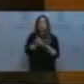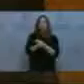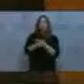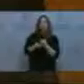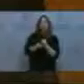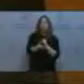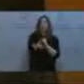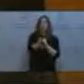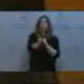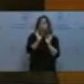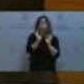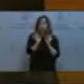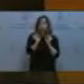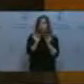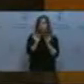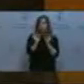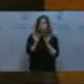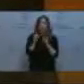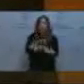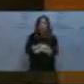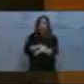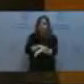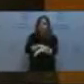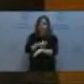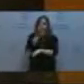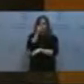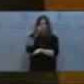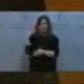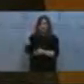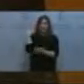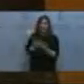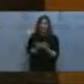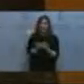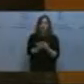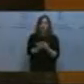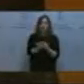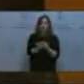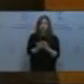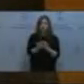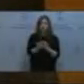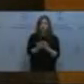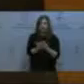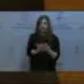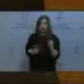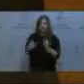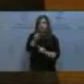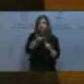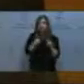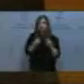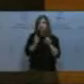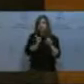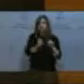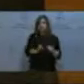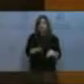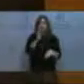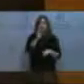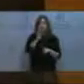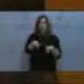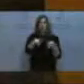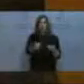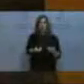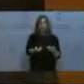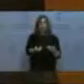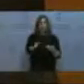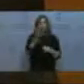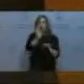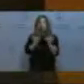a la que nos han llevado sucesivos gobiernos socialistas en esta encrucijada de las basuras o de los residuos. Pero ¿qué opciones